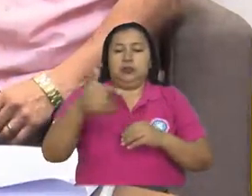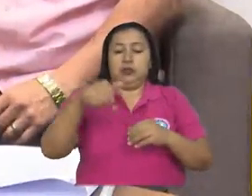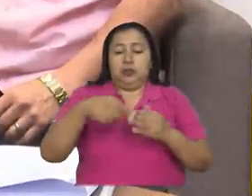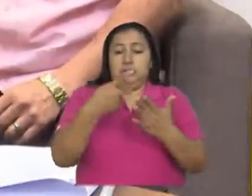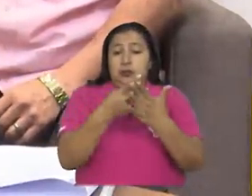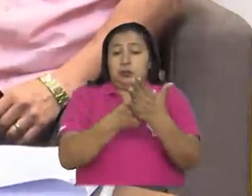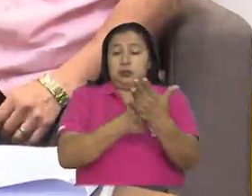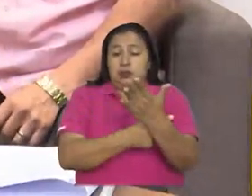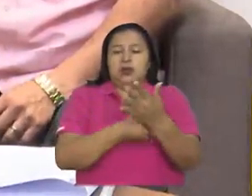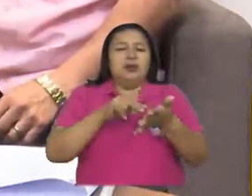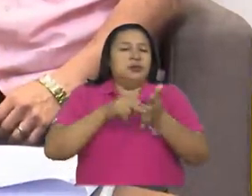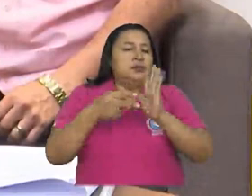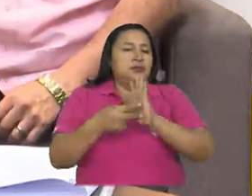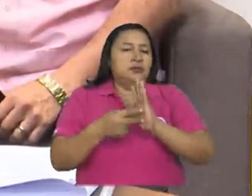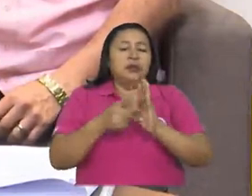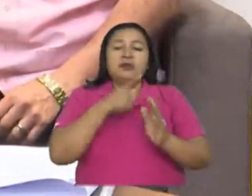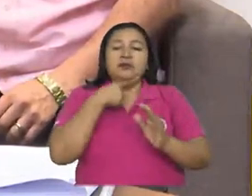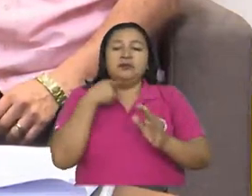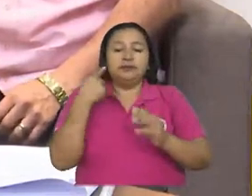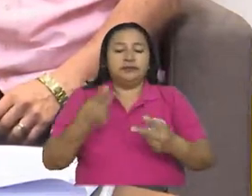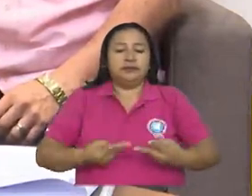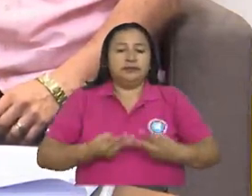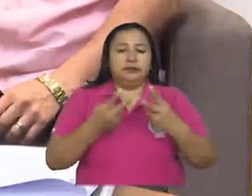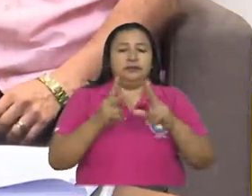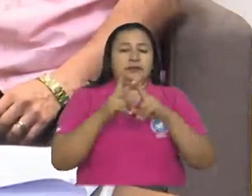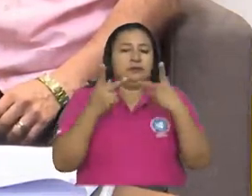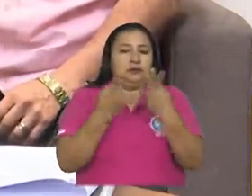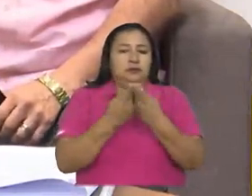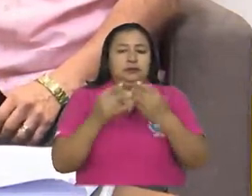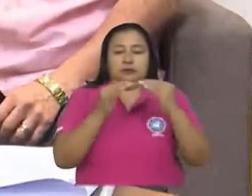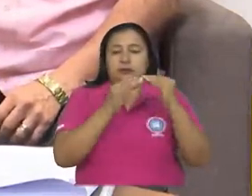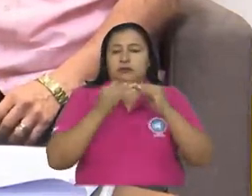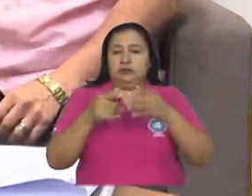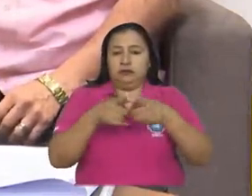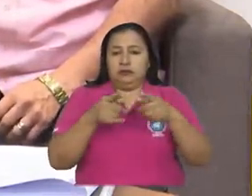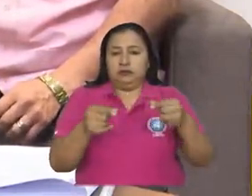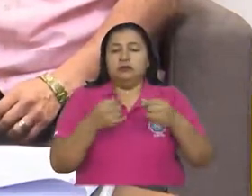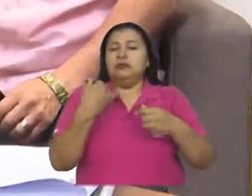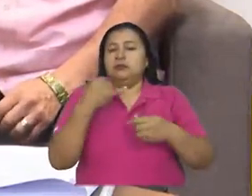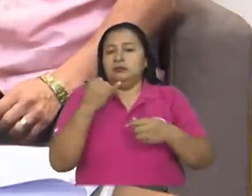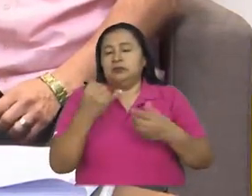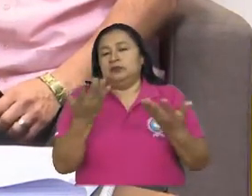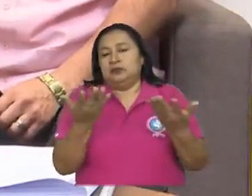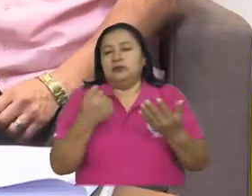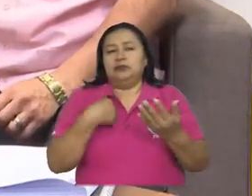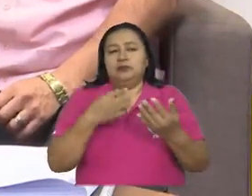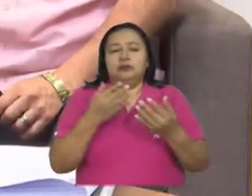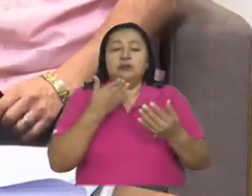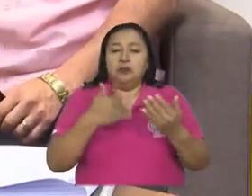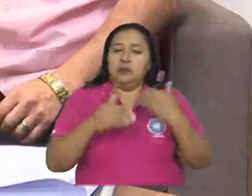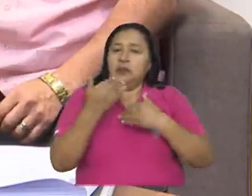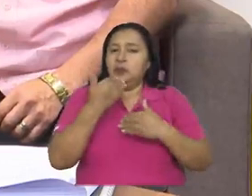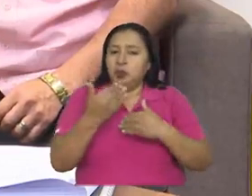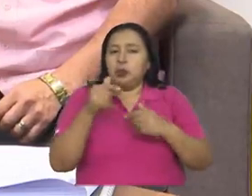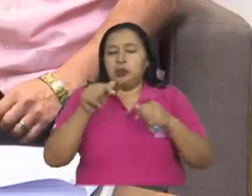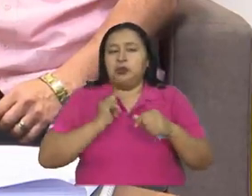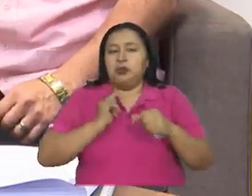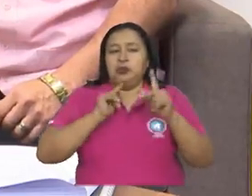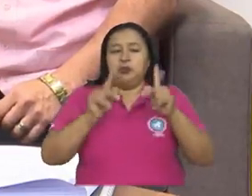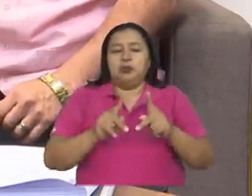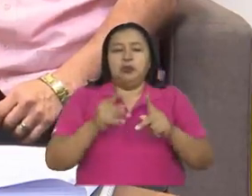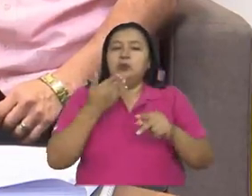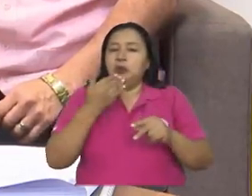lo que significa para la realidad del pueblo capitalino. Y sin duda alguna, ¿no? Más bienestar, como ya lo hemos venido